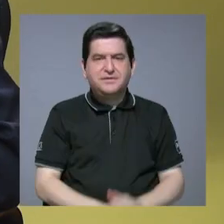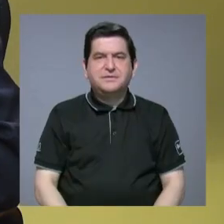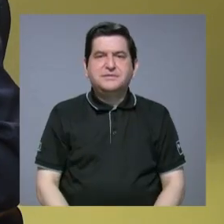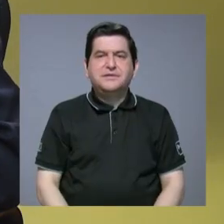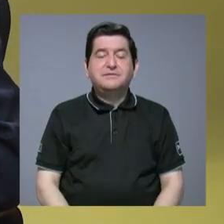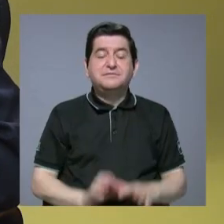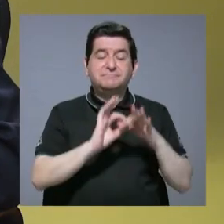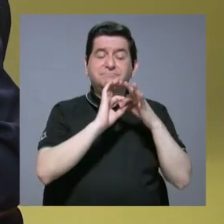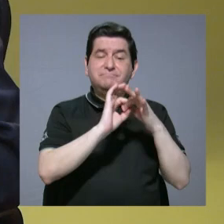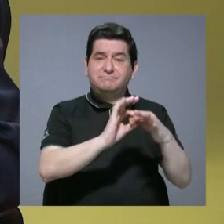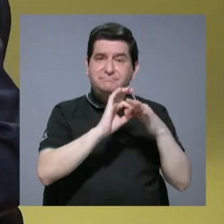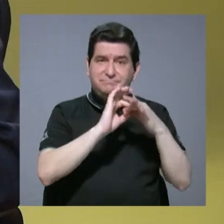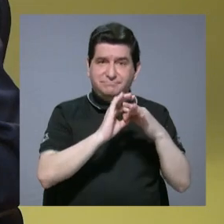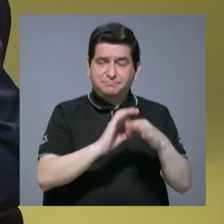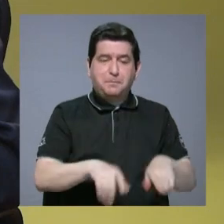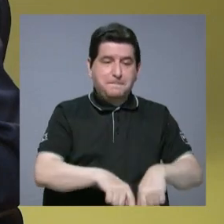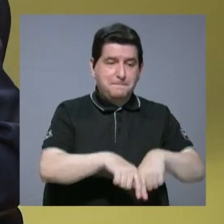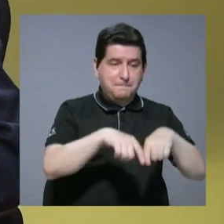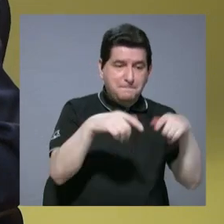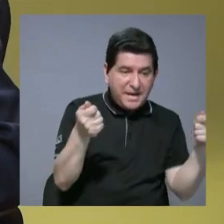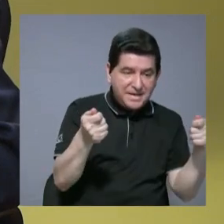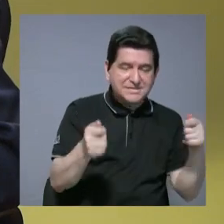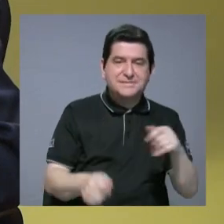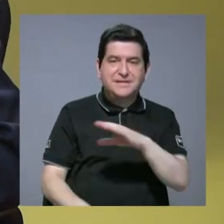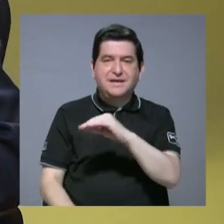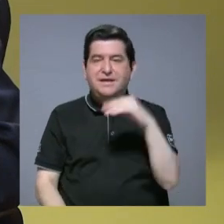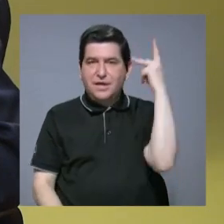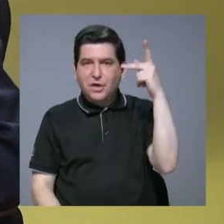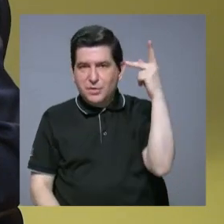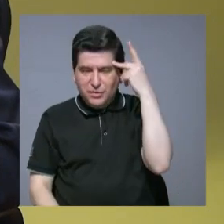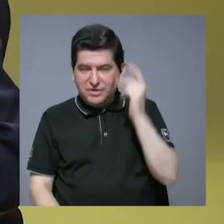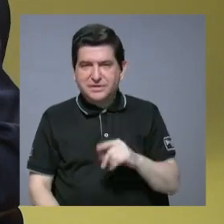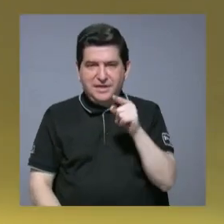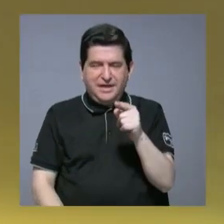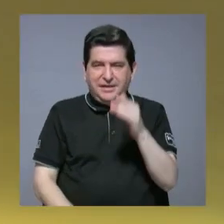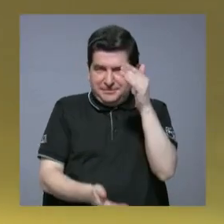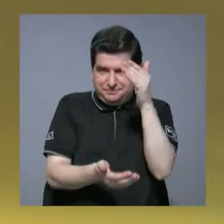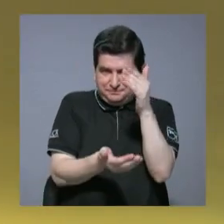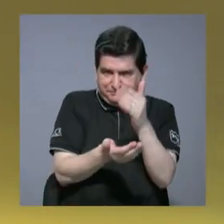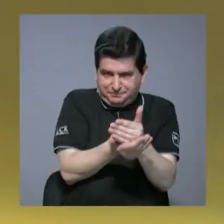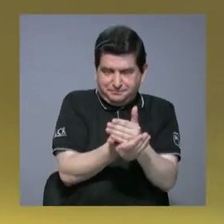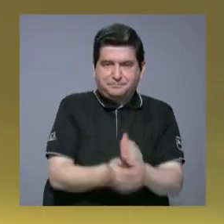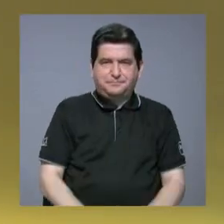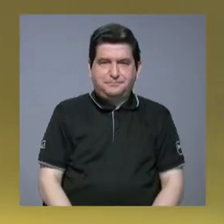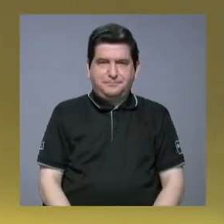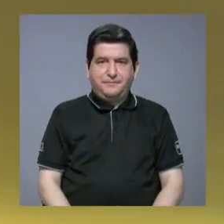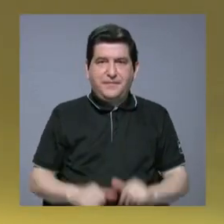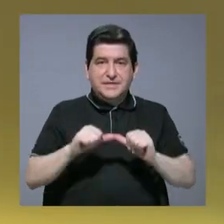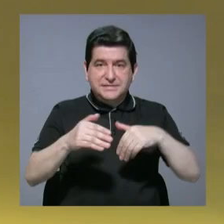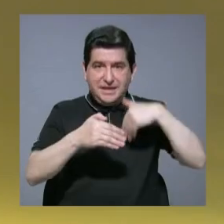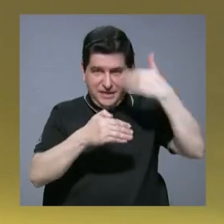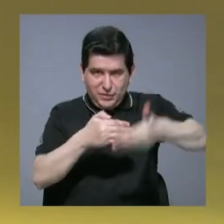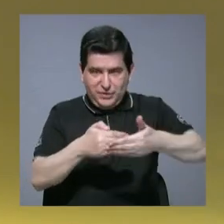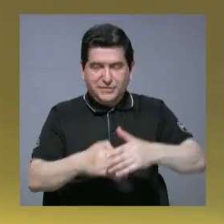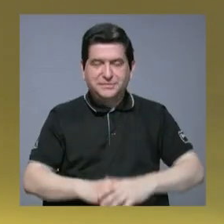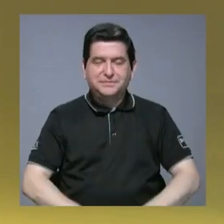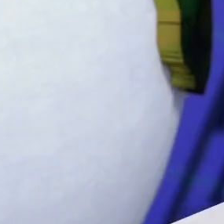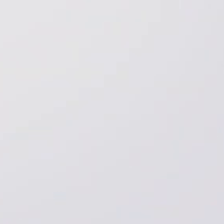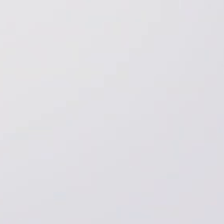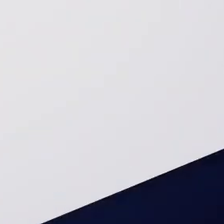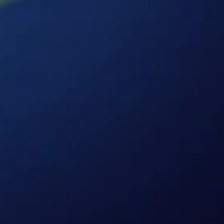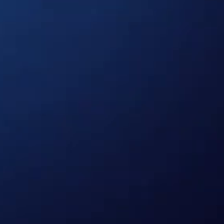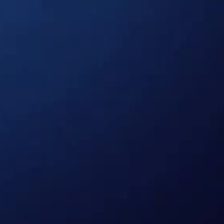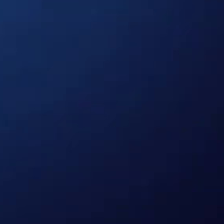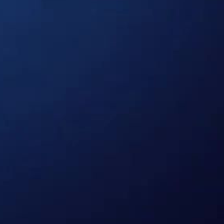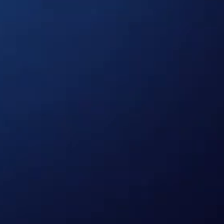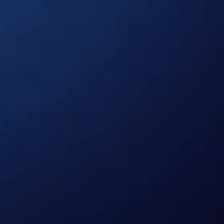las relaciones entre prensa y política en Ahí Estados nos quedamos, Unidos. don Eduardo, para ir al siguiente segmento.